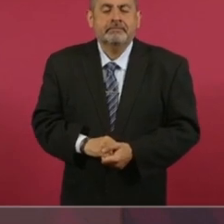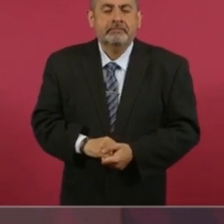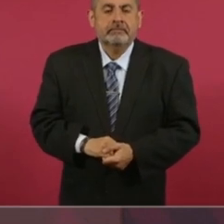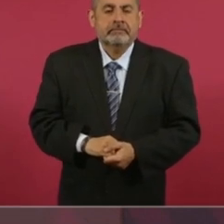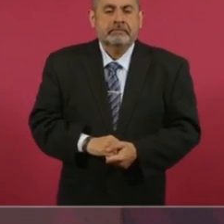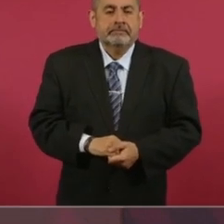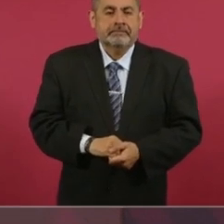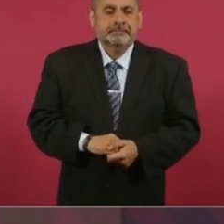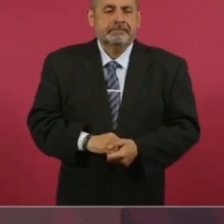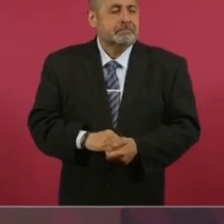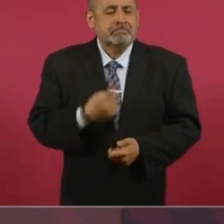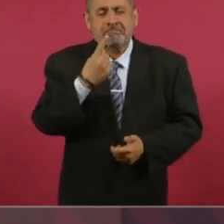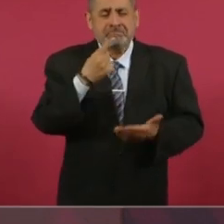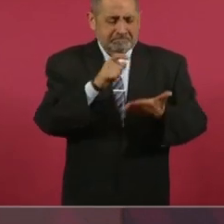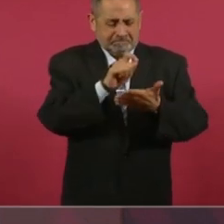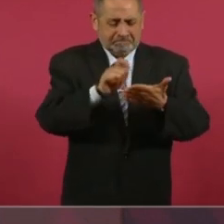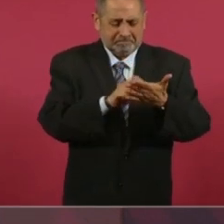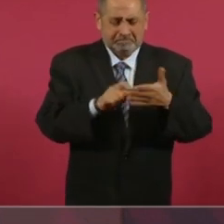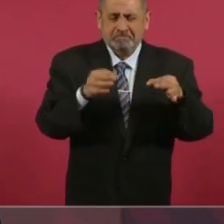un artículo